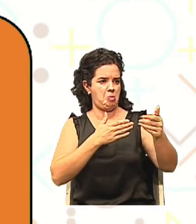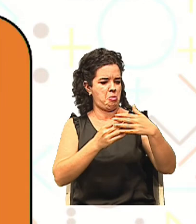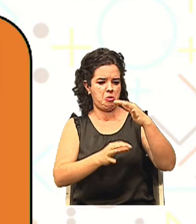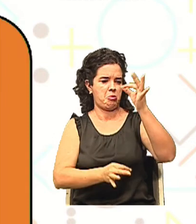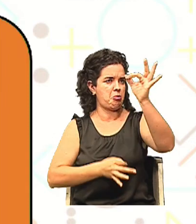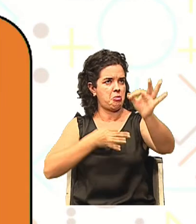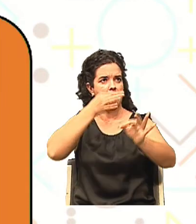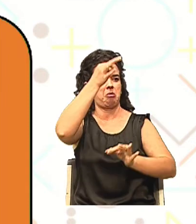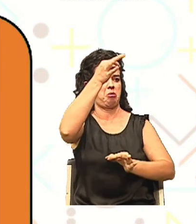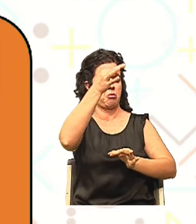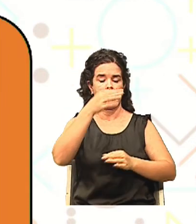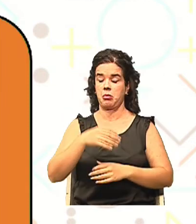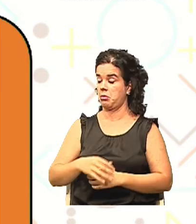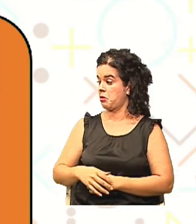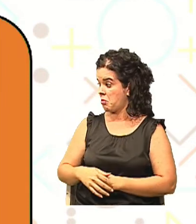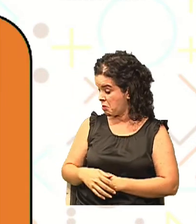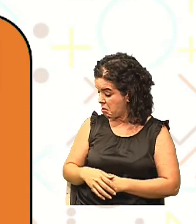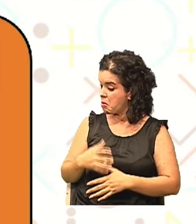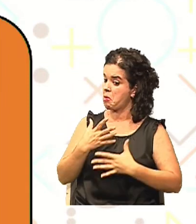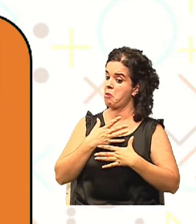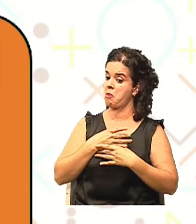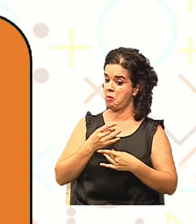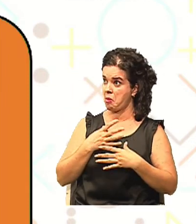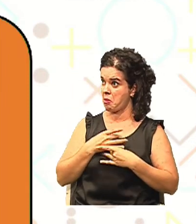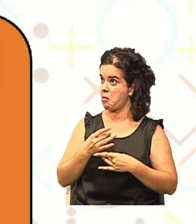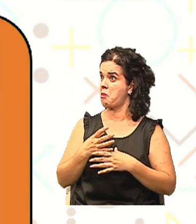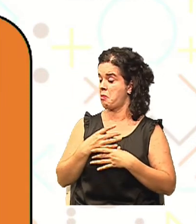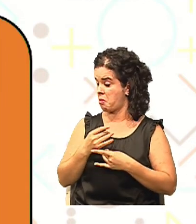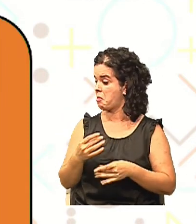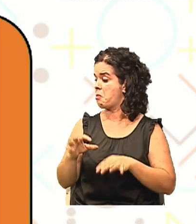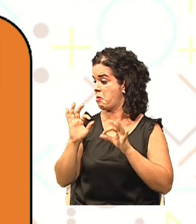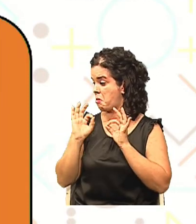serio? Qué interesante, profe, está muy interesante esto.